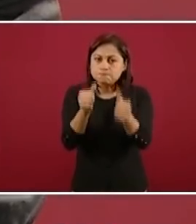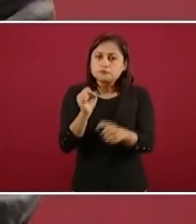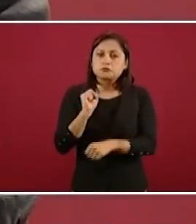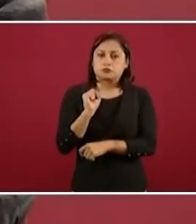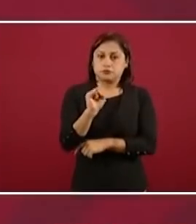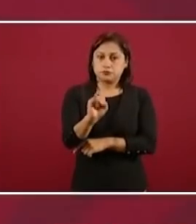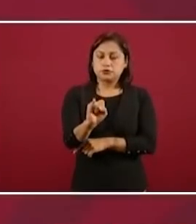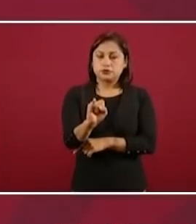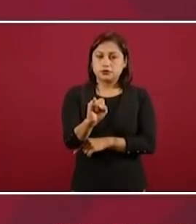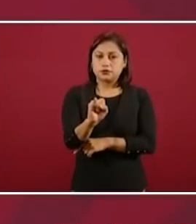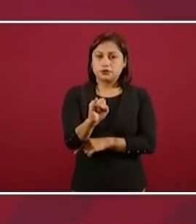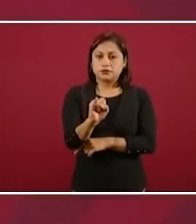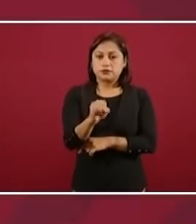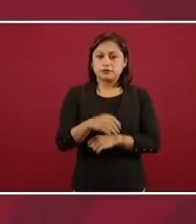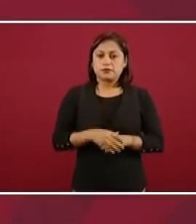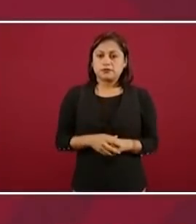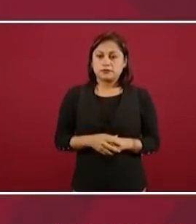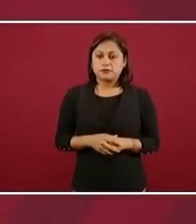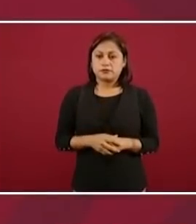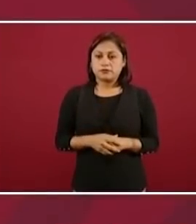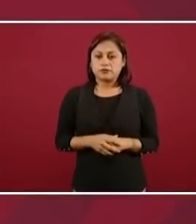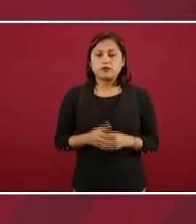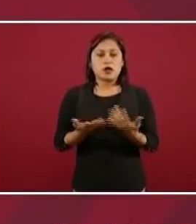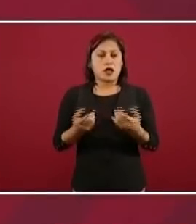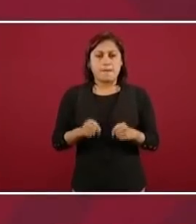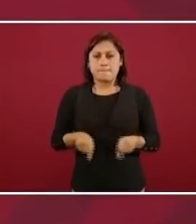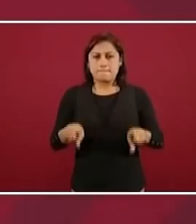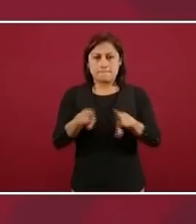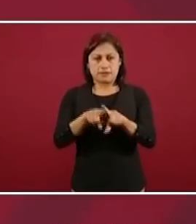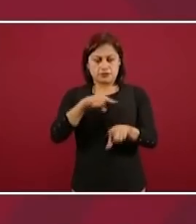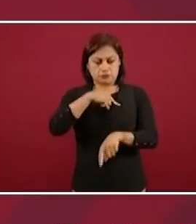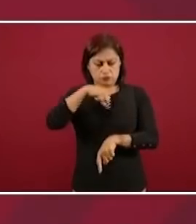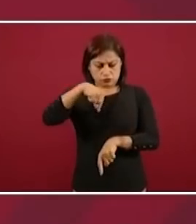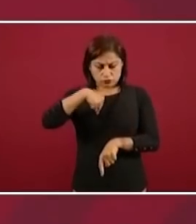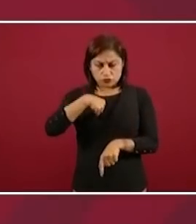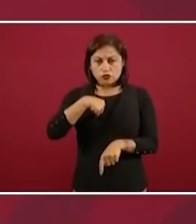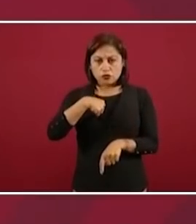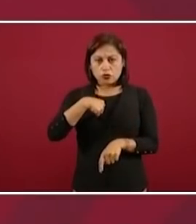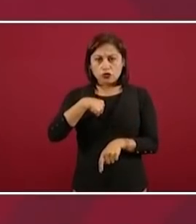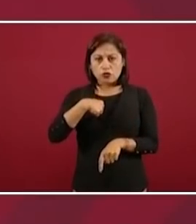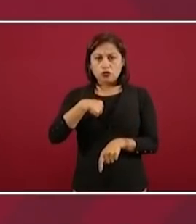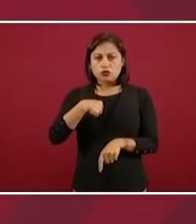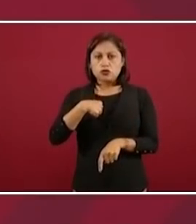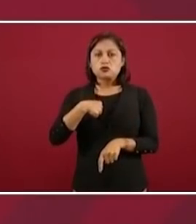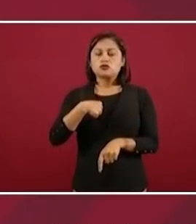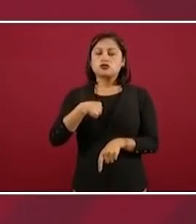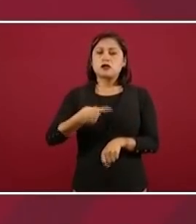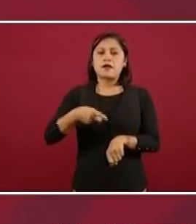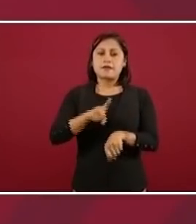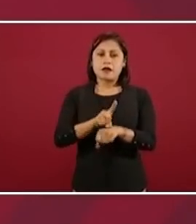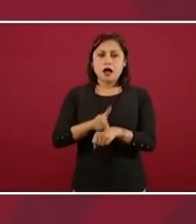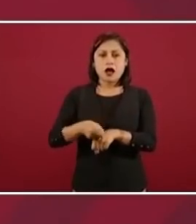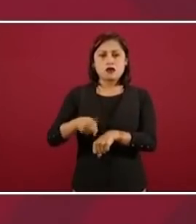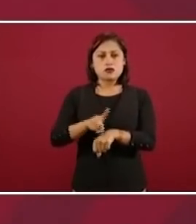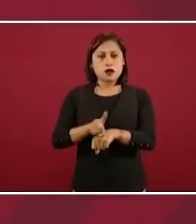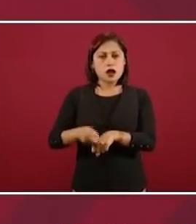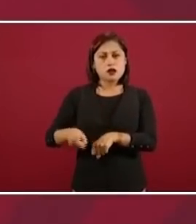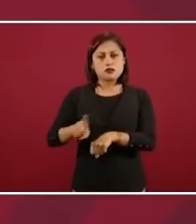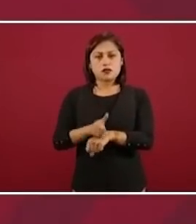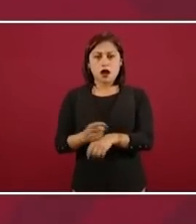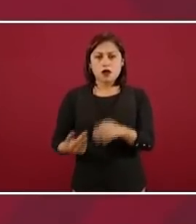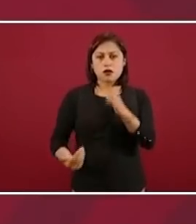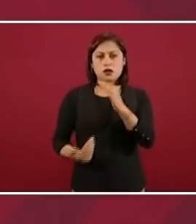qué están así como nosotros todas las mañanas gobernadores